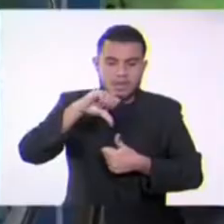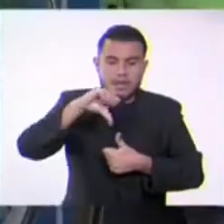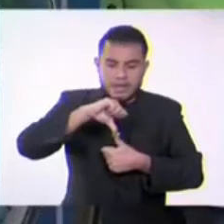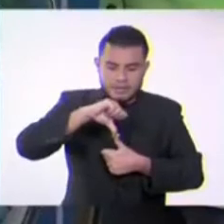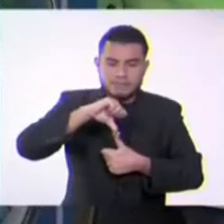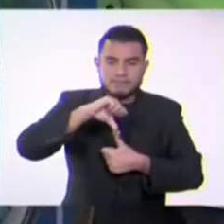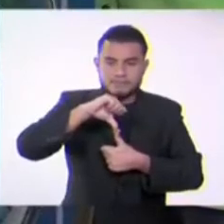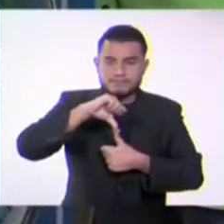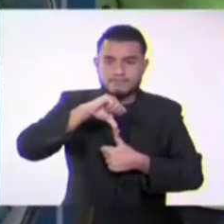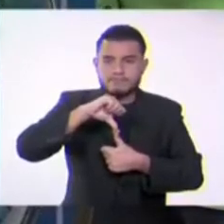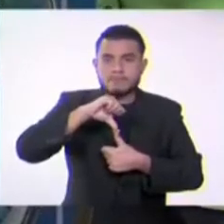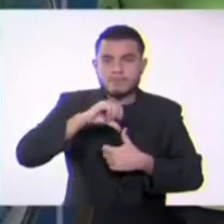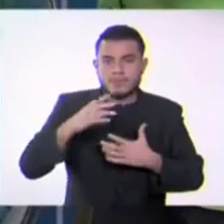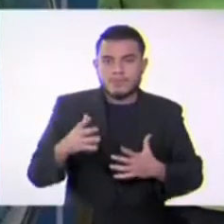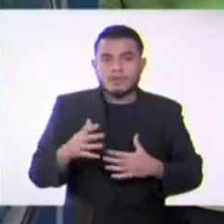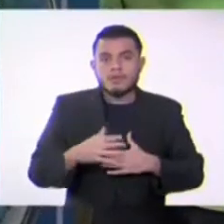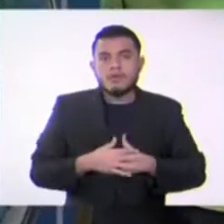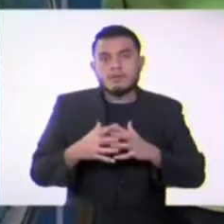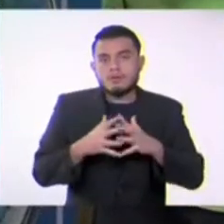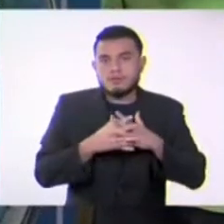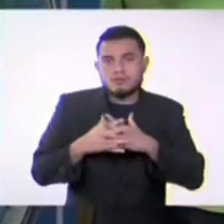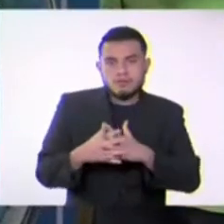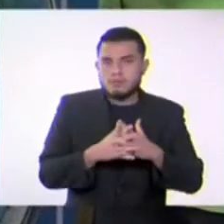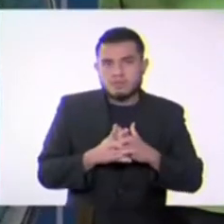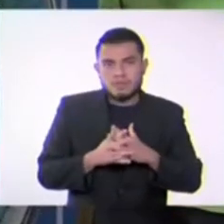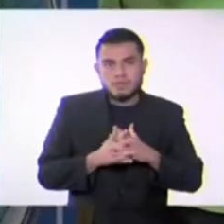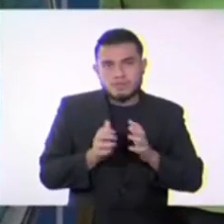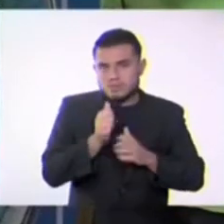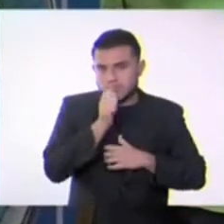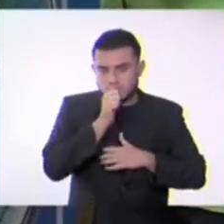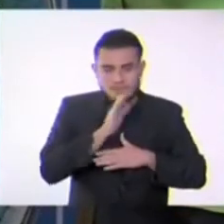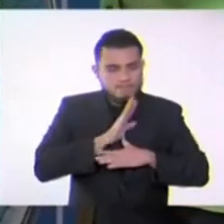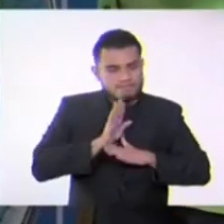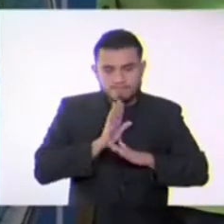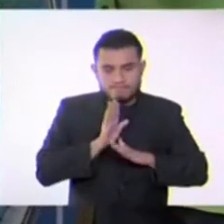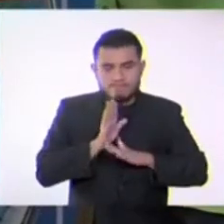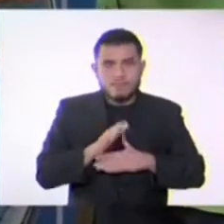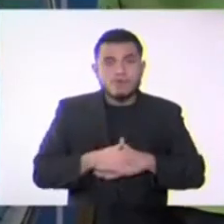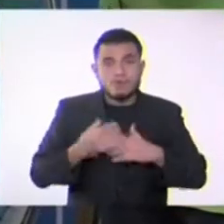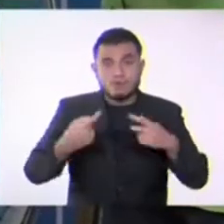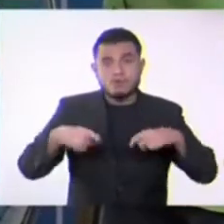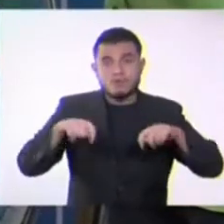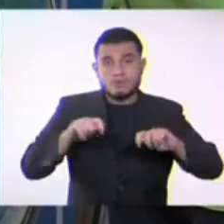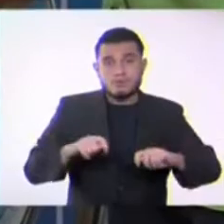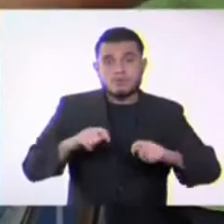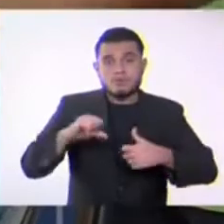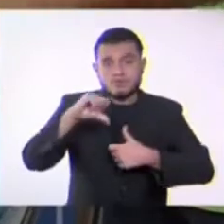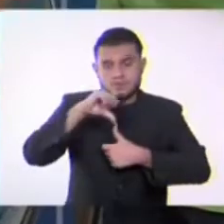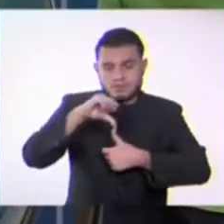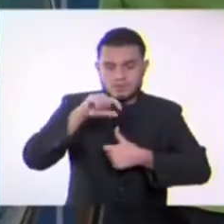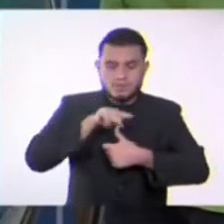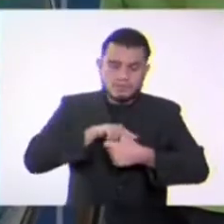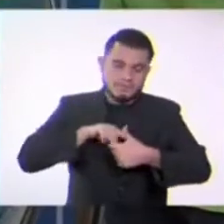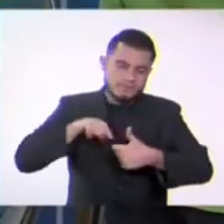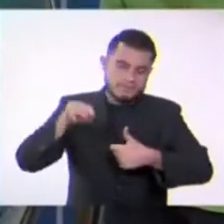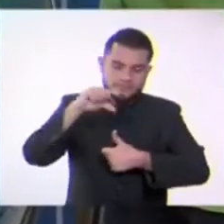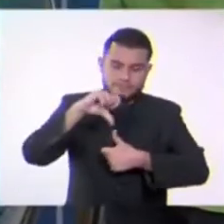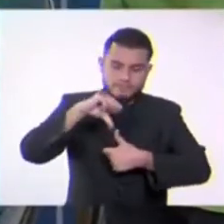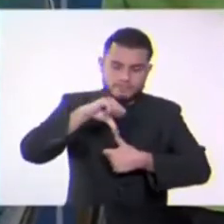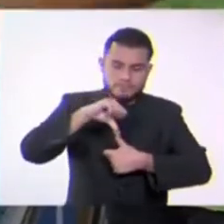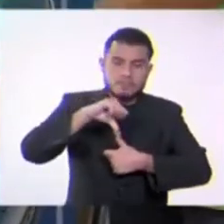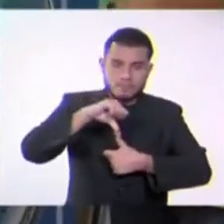pasa es que Estados Unidos se reserva un tratado de libre comercio directamente con Centroamérica, pero lo interesante es que estos